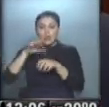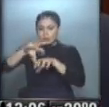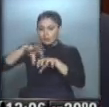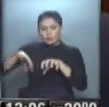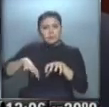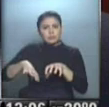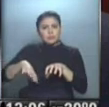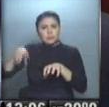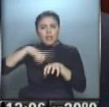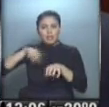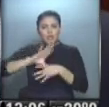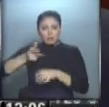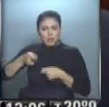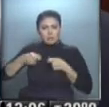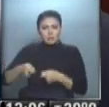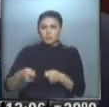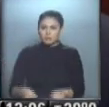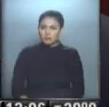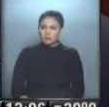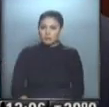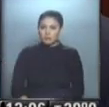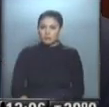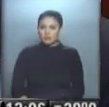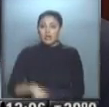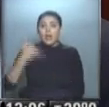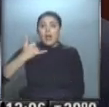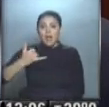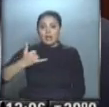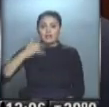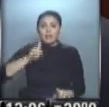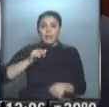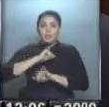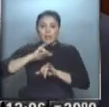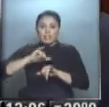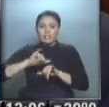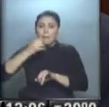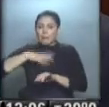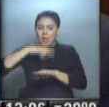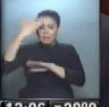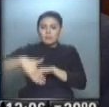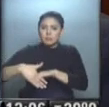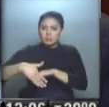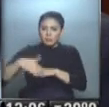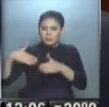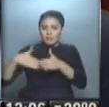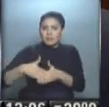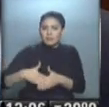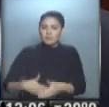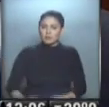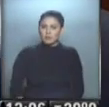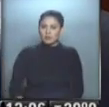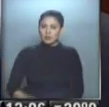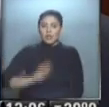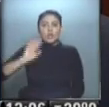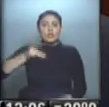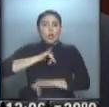realiza en un contexto de hostigamiento donde existe hasta cepo publicitario privado y se le quita